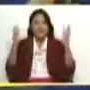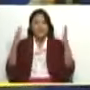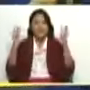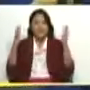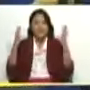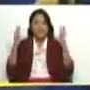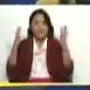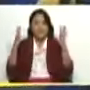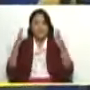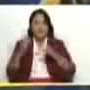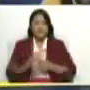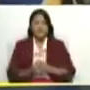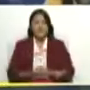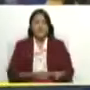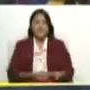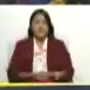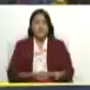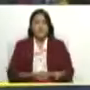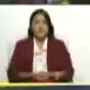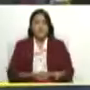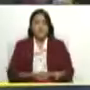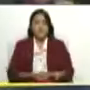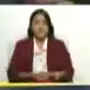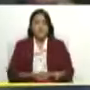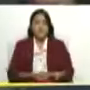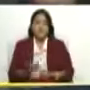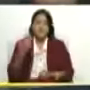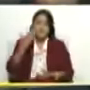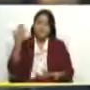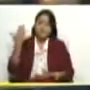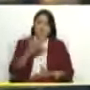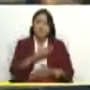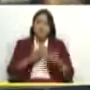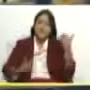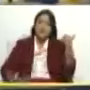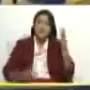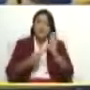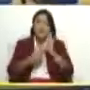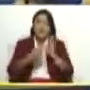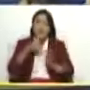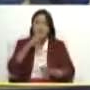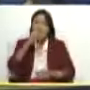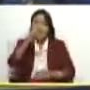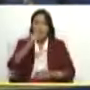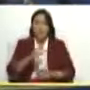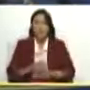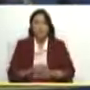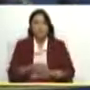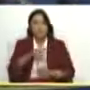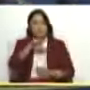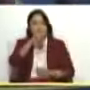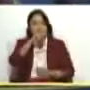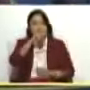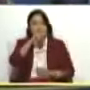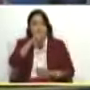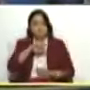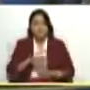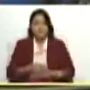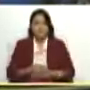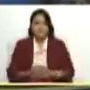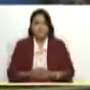gracias palabras delo Nicolás Maduro Moro presidente constitucional de la República bolivariana